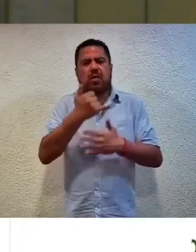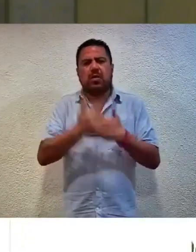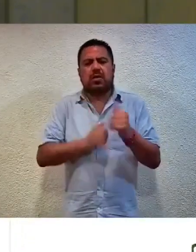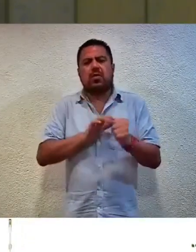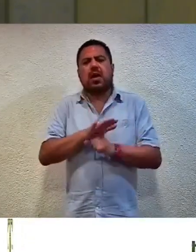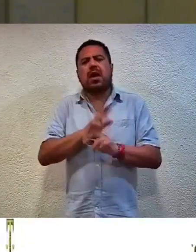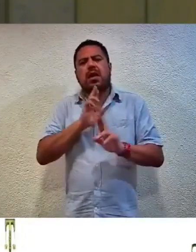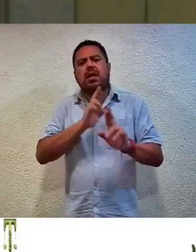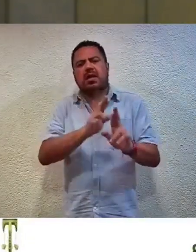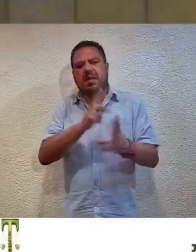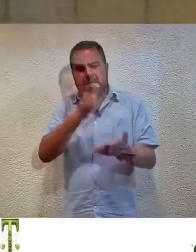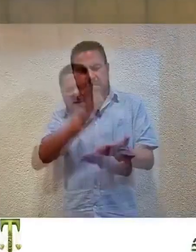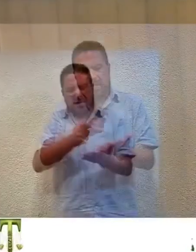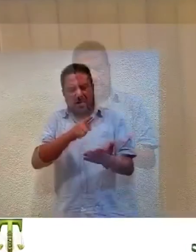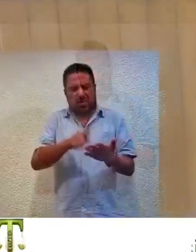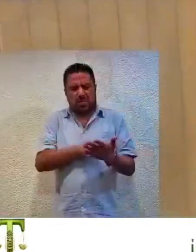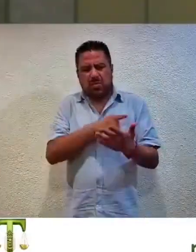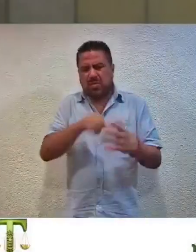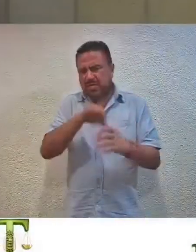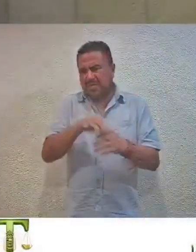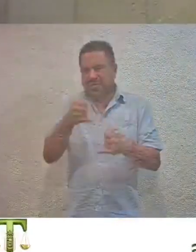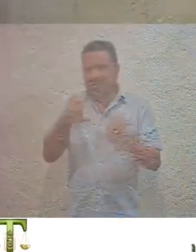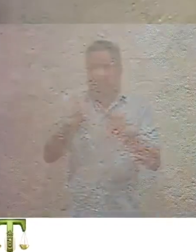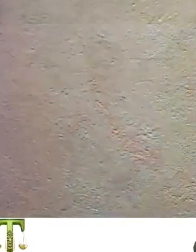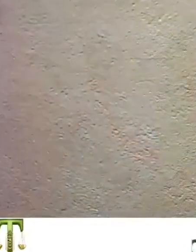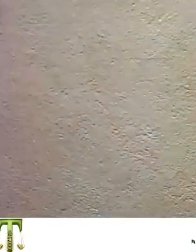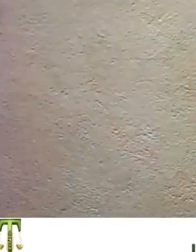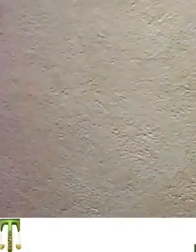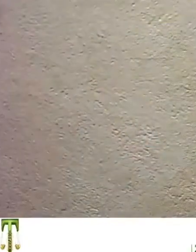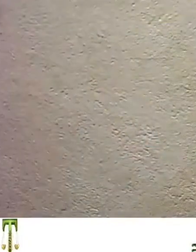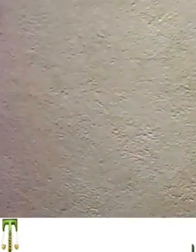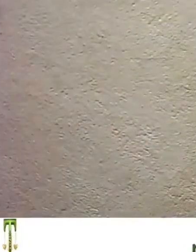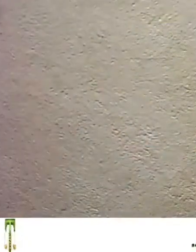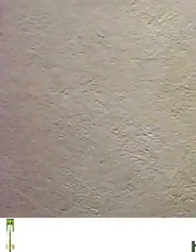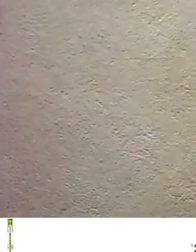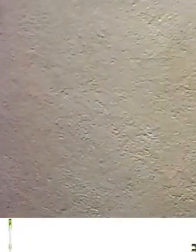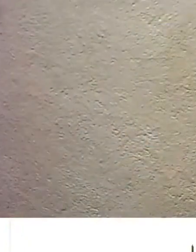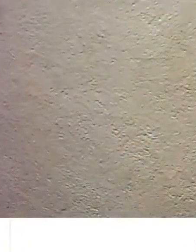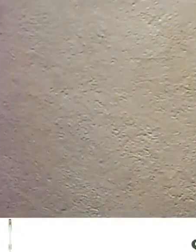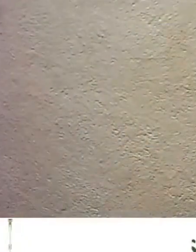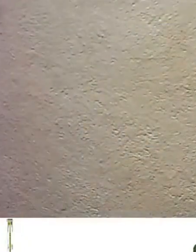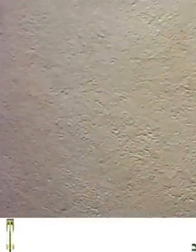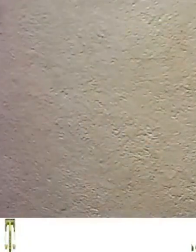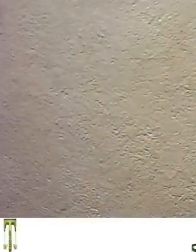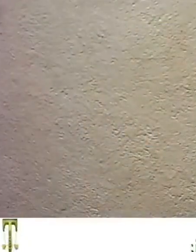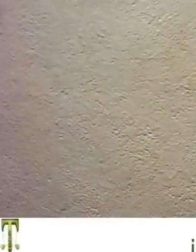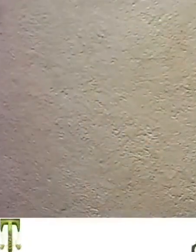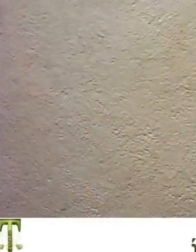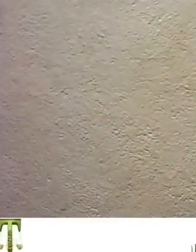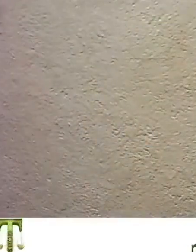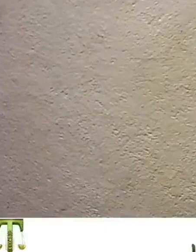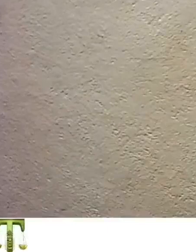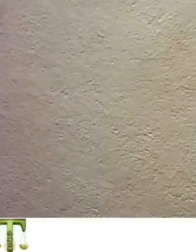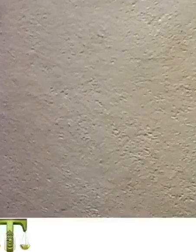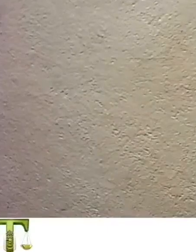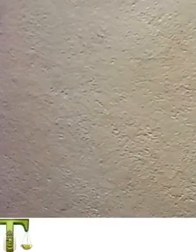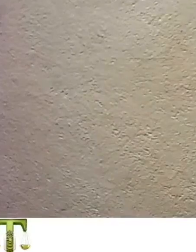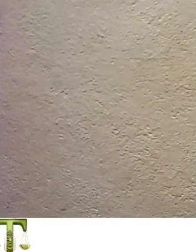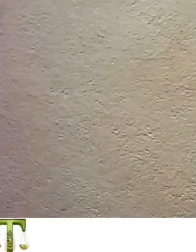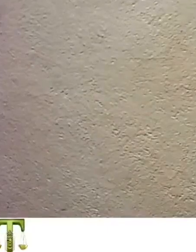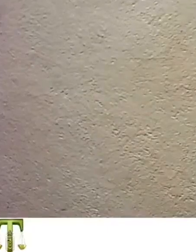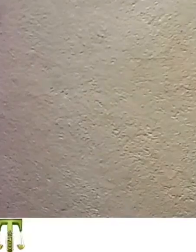resolución que se dicta en el juicio electoral ciudadano 239 de este año, promovido por Guadalupe González Suastegui, para